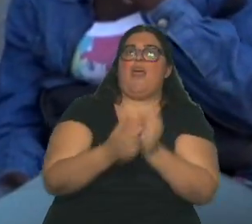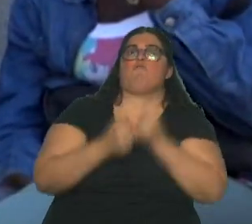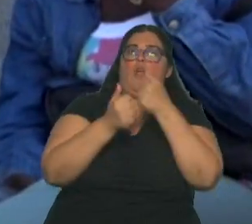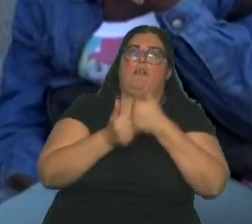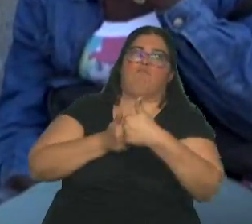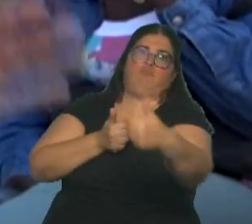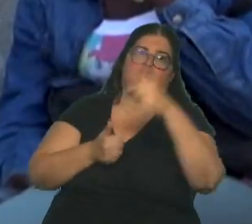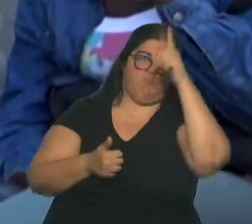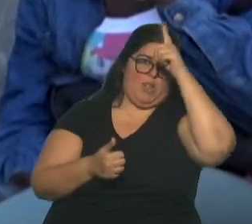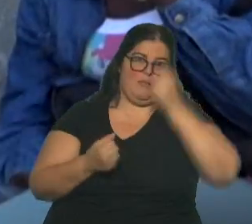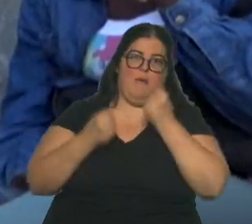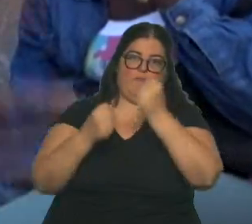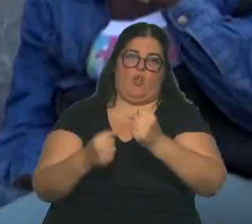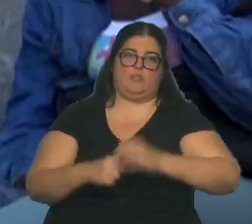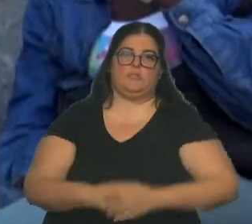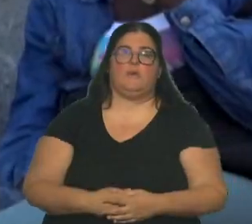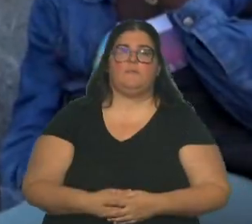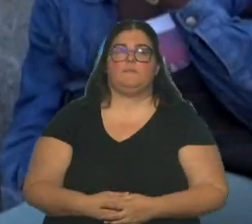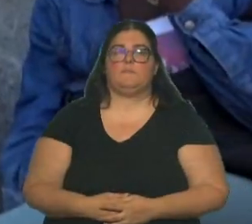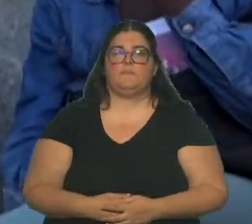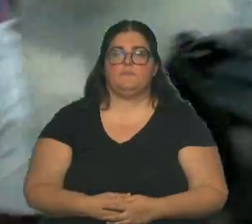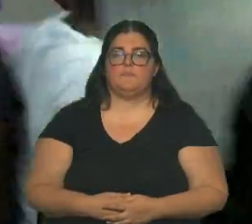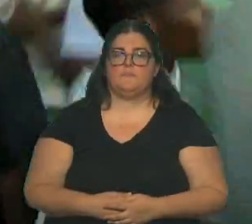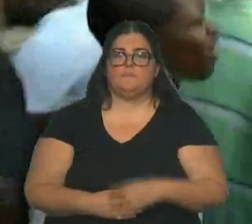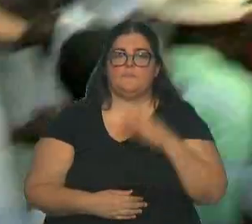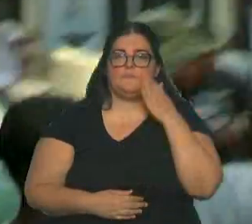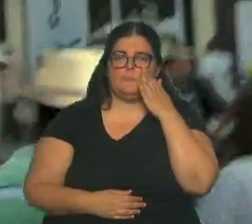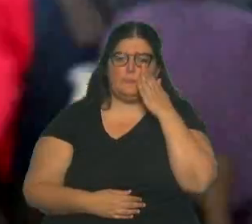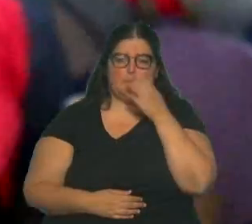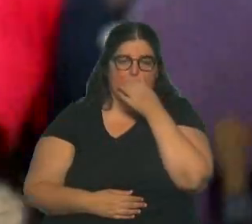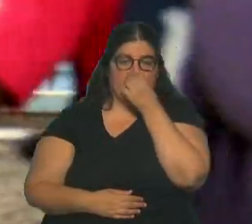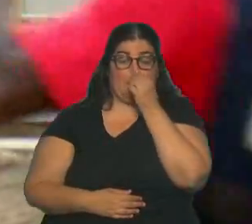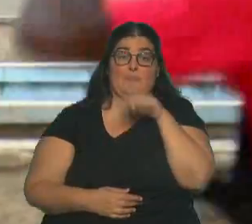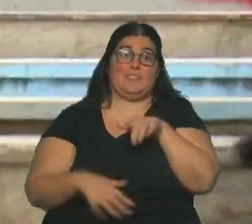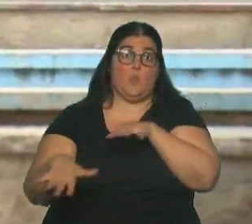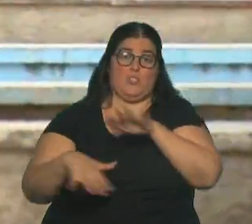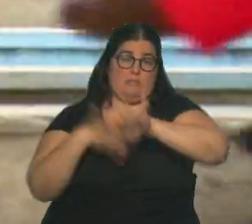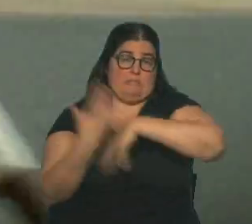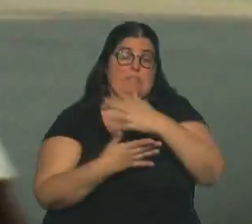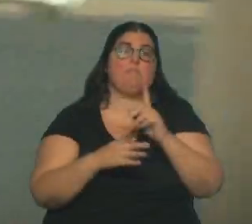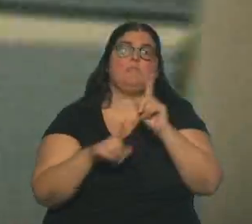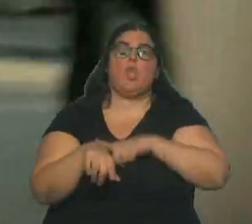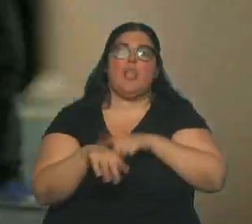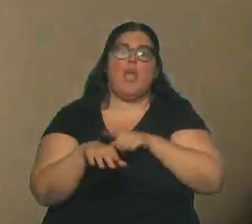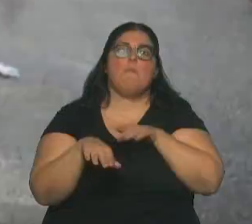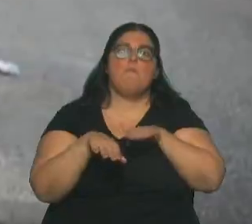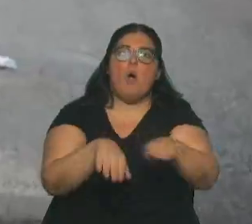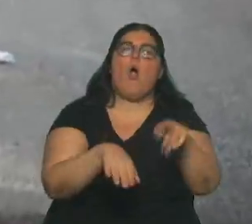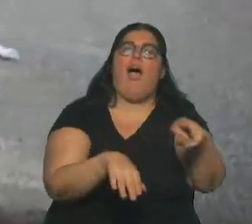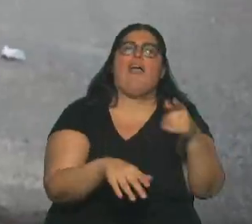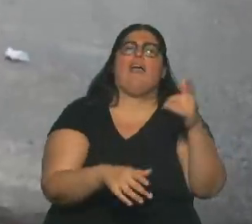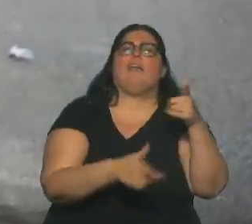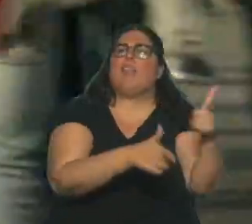Mientras esto ocurre, siguen produciéndose tiroteos,